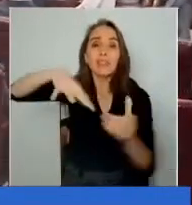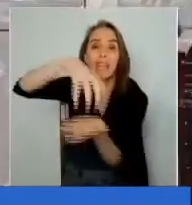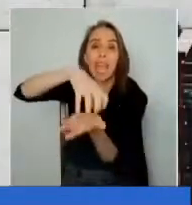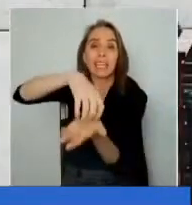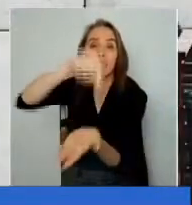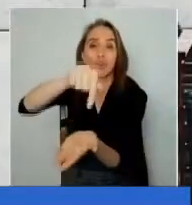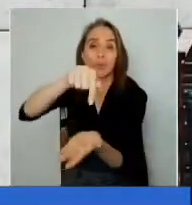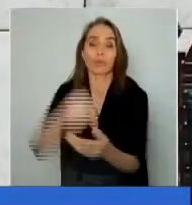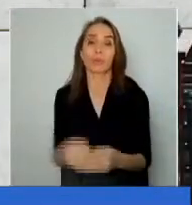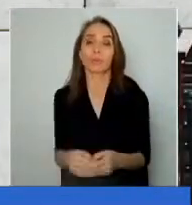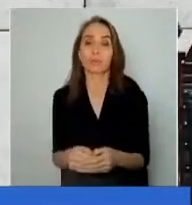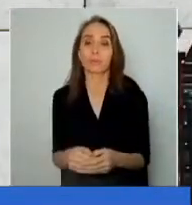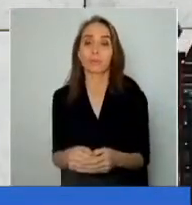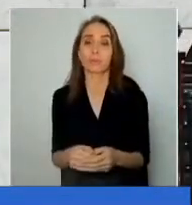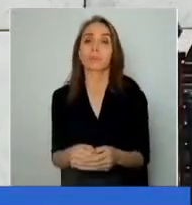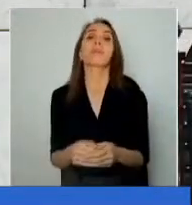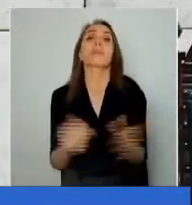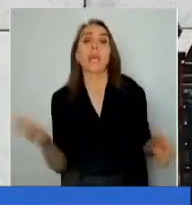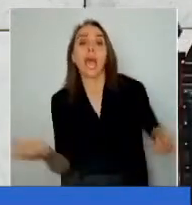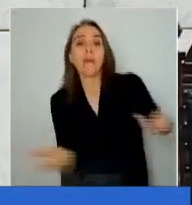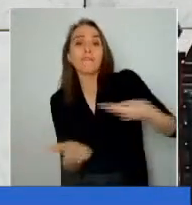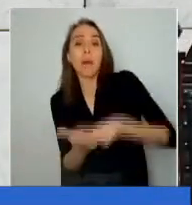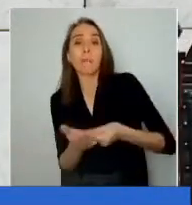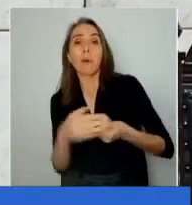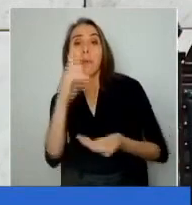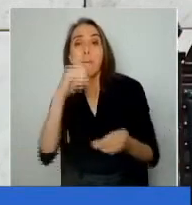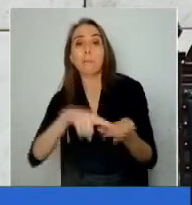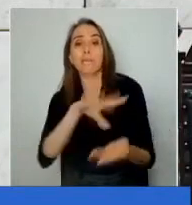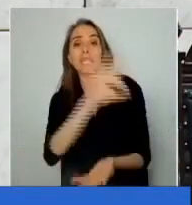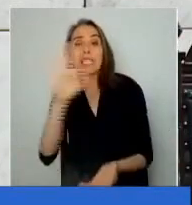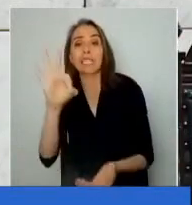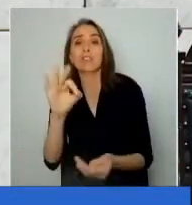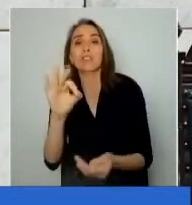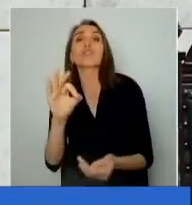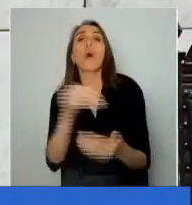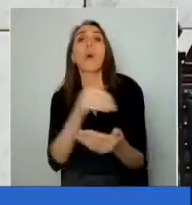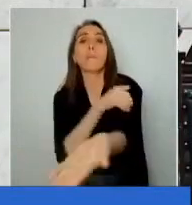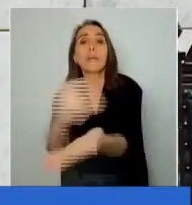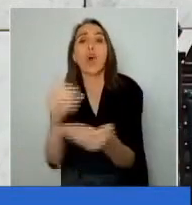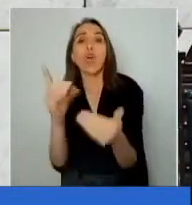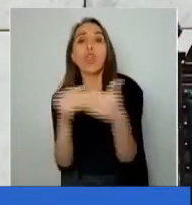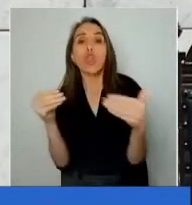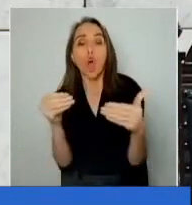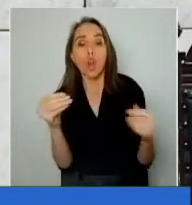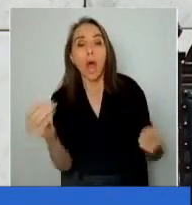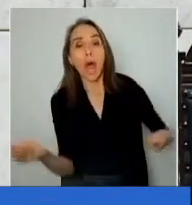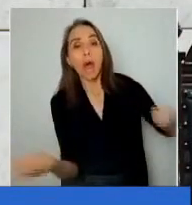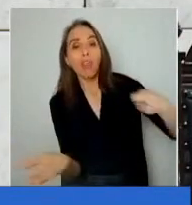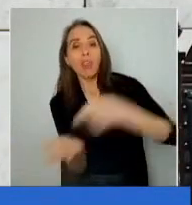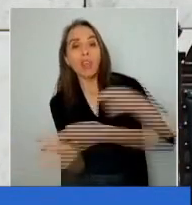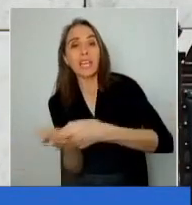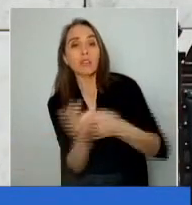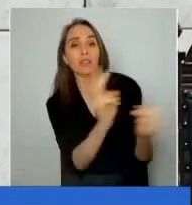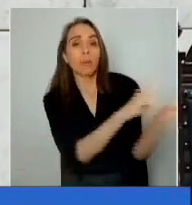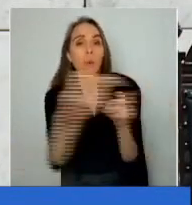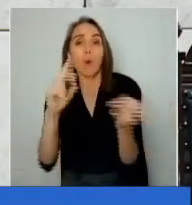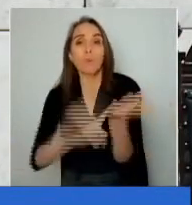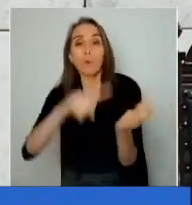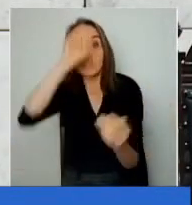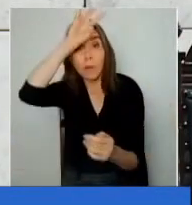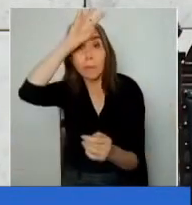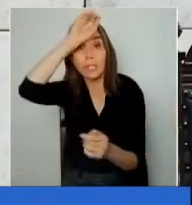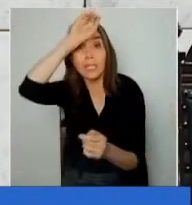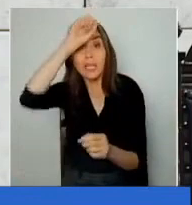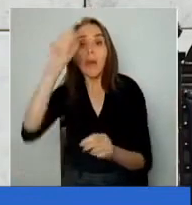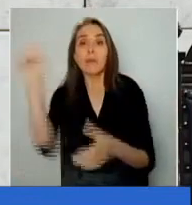aportando más de mil quinientos millones de dólares al año que Irán de manera directa a los municipios a lo largo del país